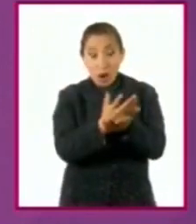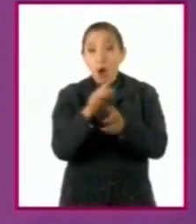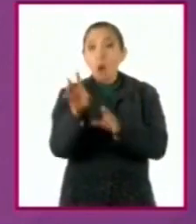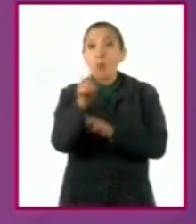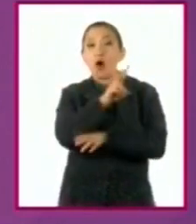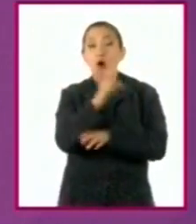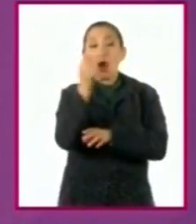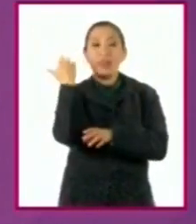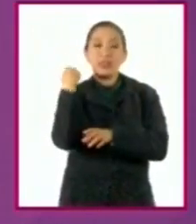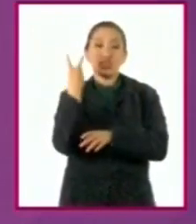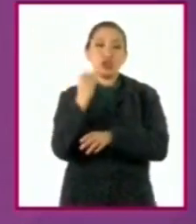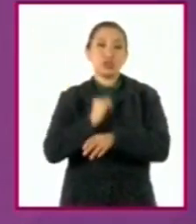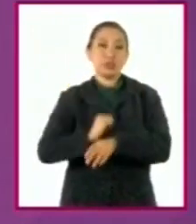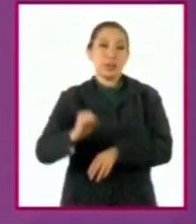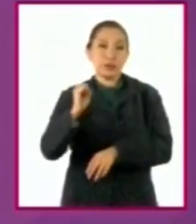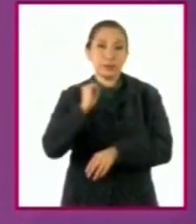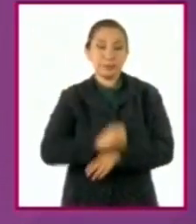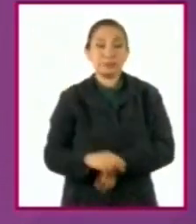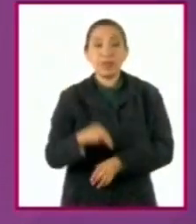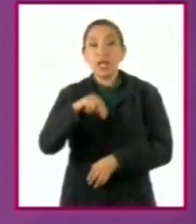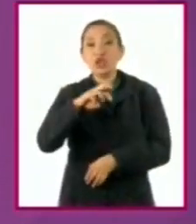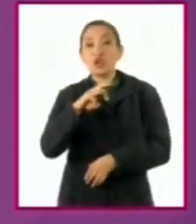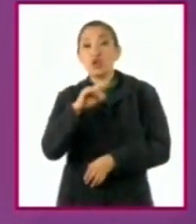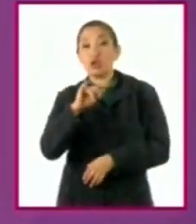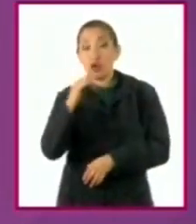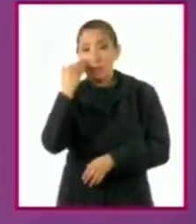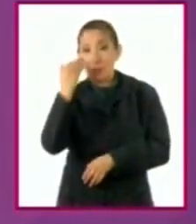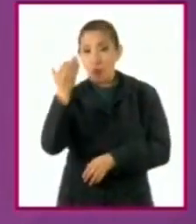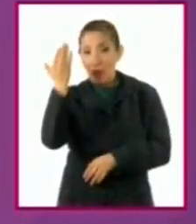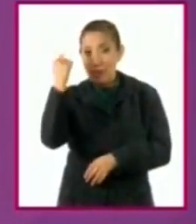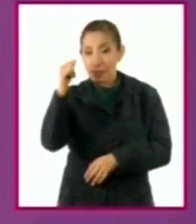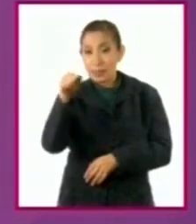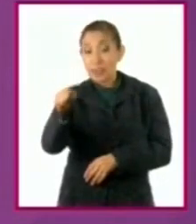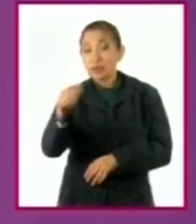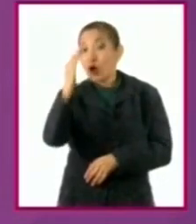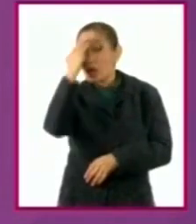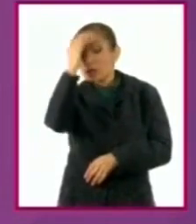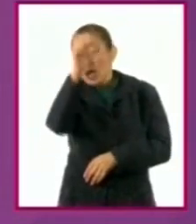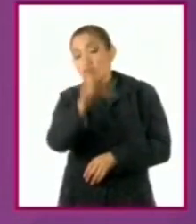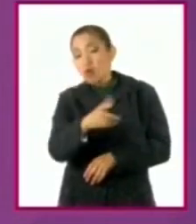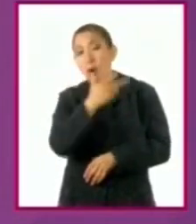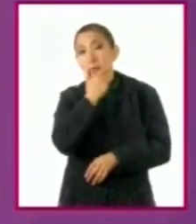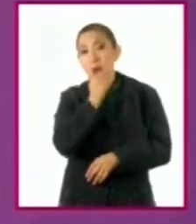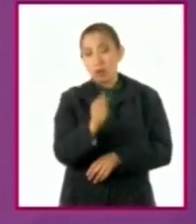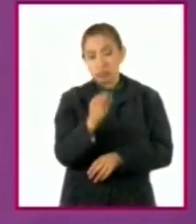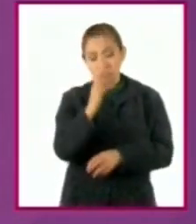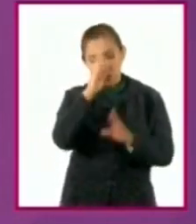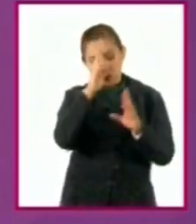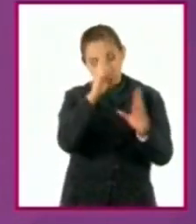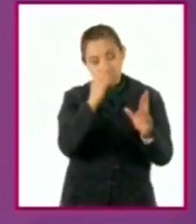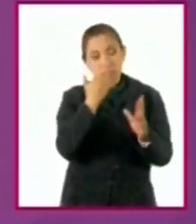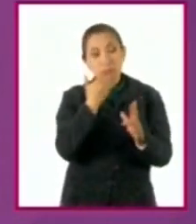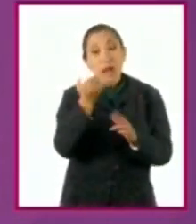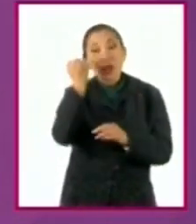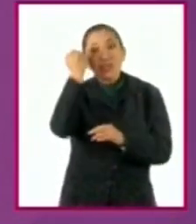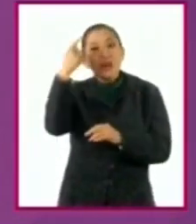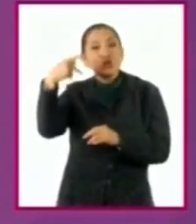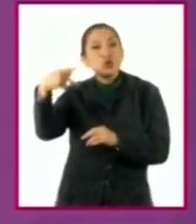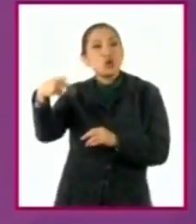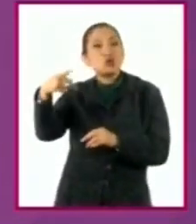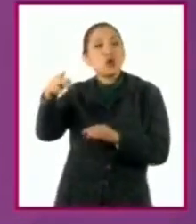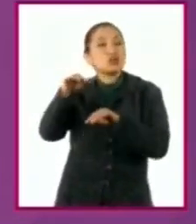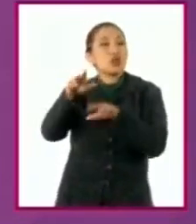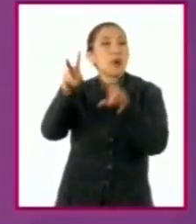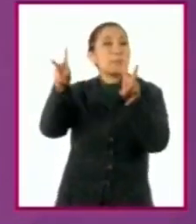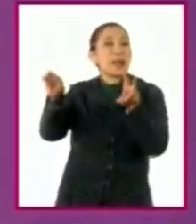2 siglos antes. Newton, en su tiempo, fue conocido como un hombre devoto, aunque con ideas propias con